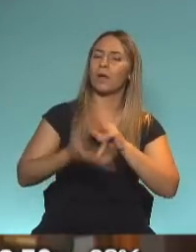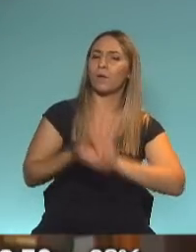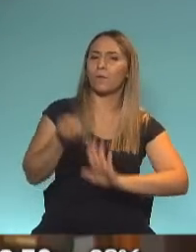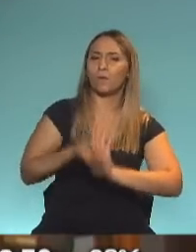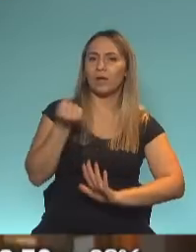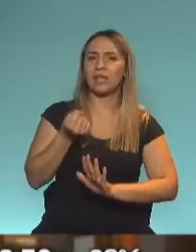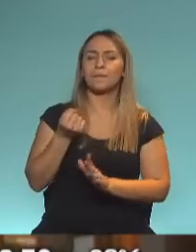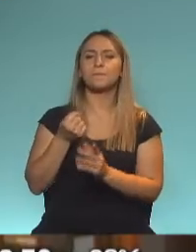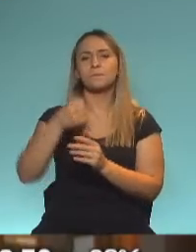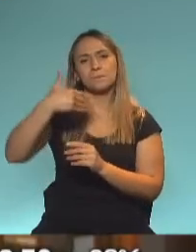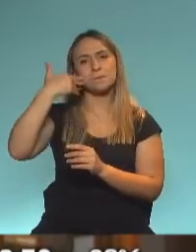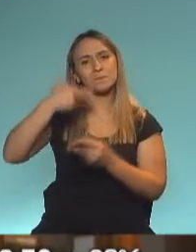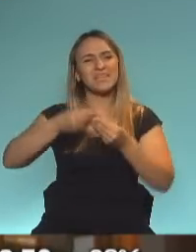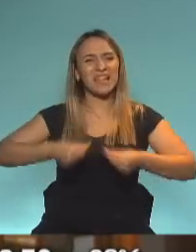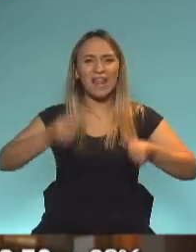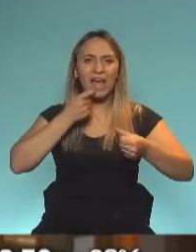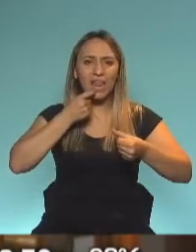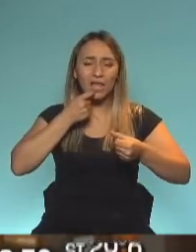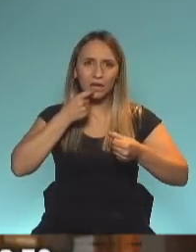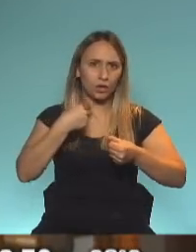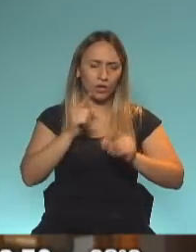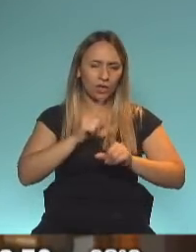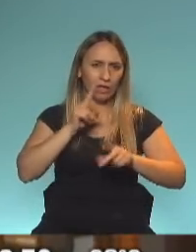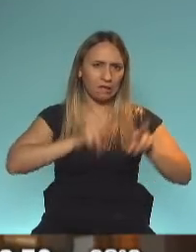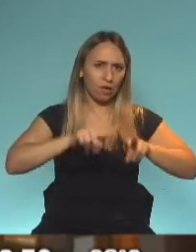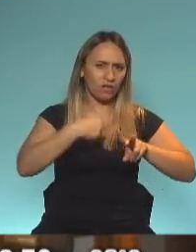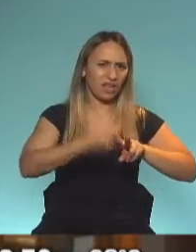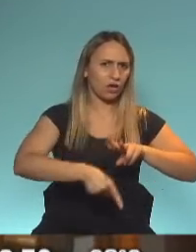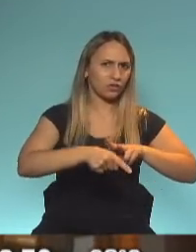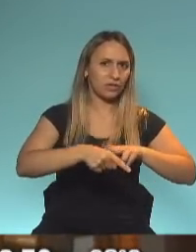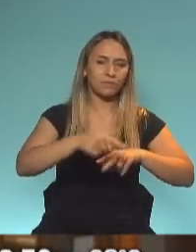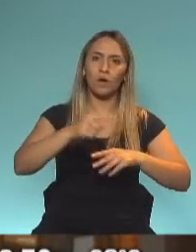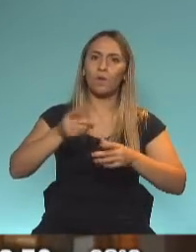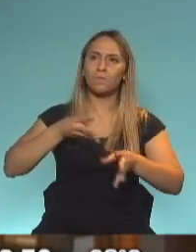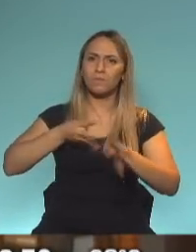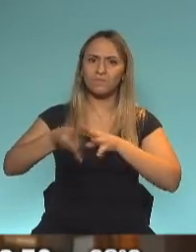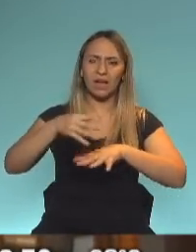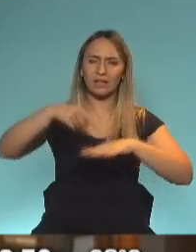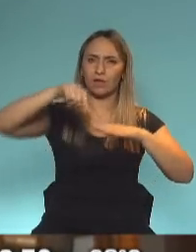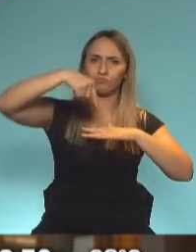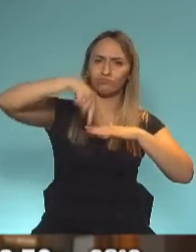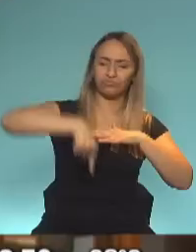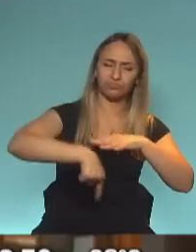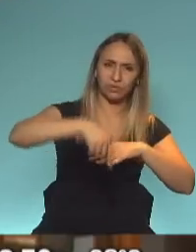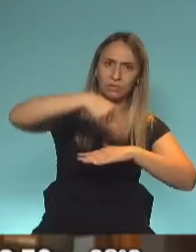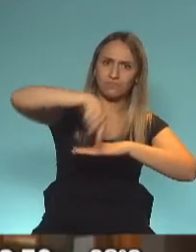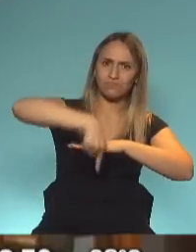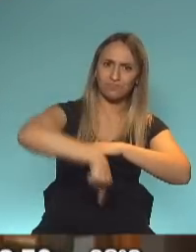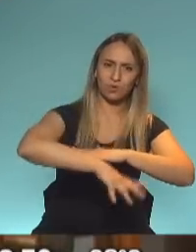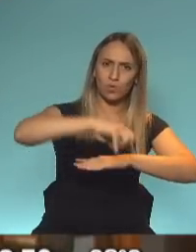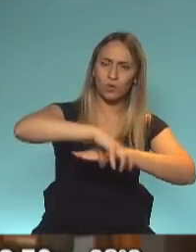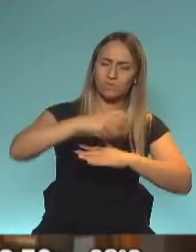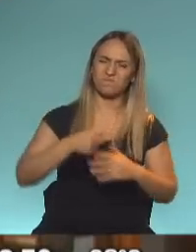buscando no sé qué con máquinas retroexcavadoras. Y ese espectáculo realmente ridículo, payasesco,